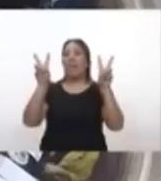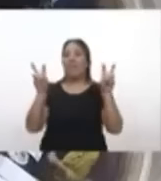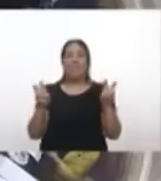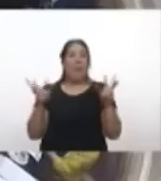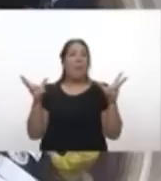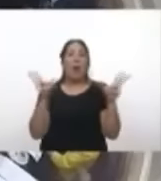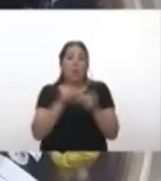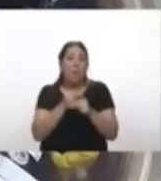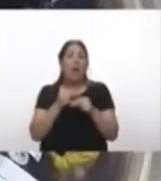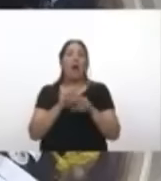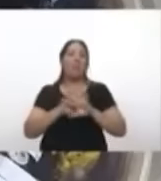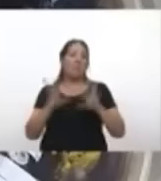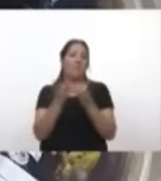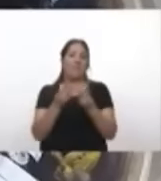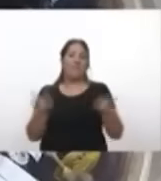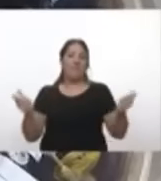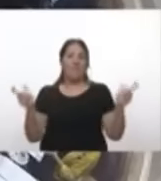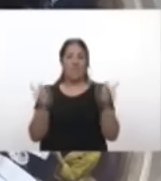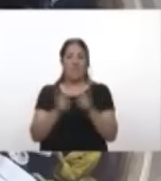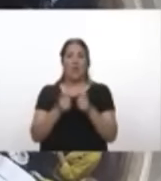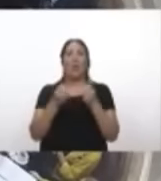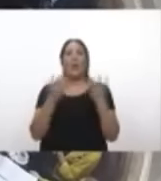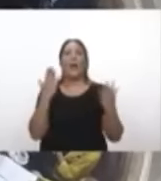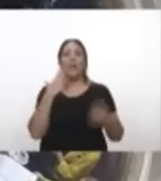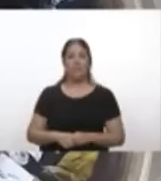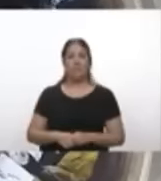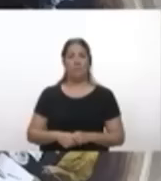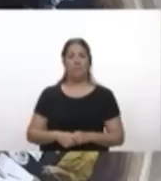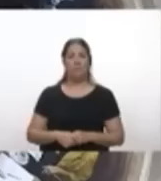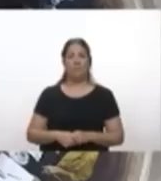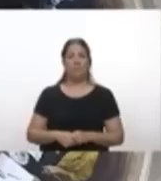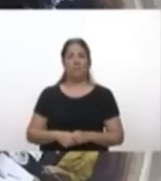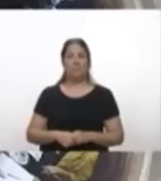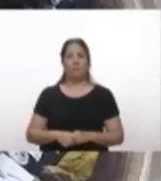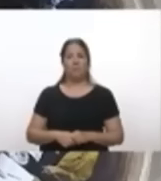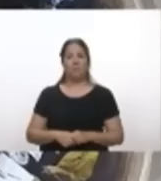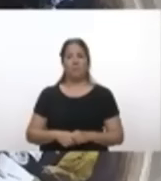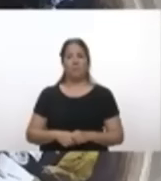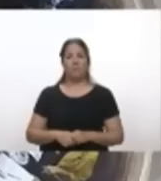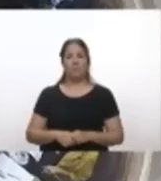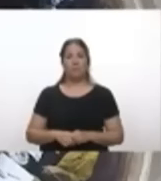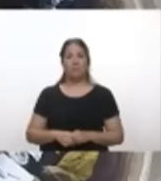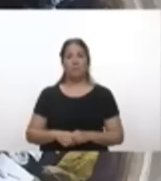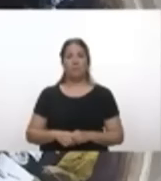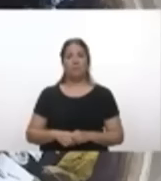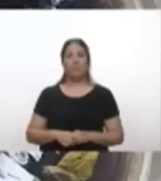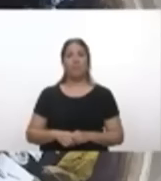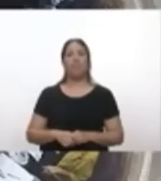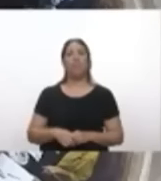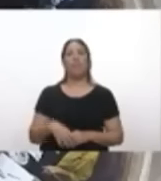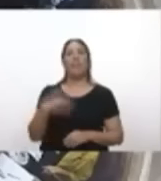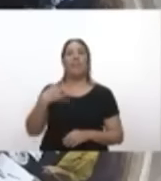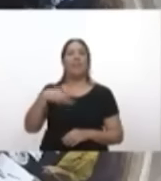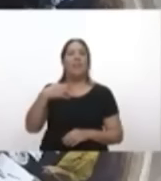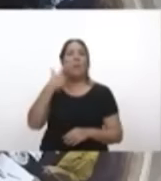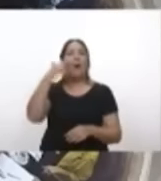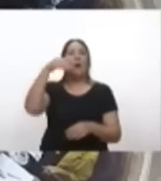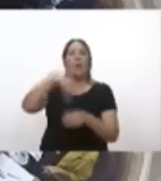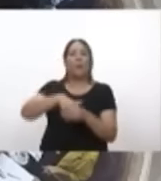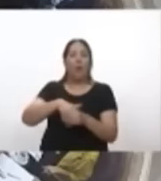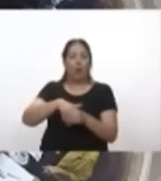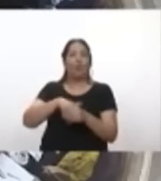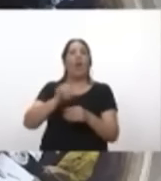una forma tácita de que todos aprobaron que se vote de esta manera y en consecuencia que se apruebe lo que se aprobó.